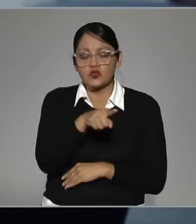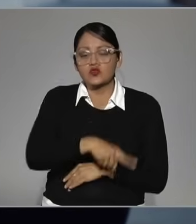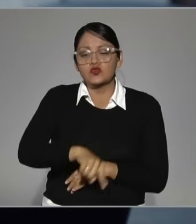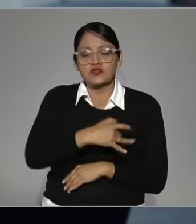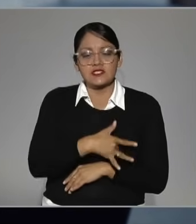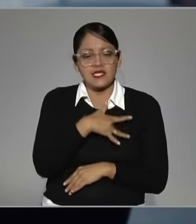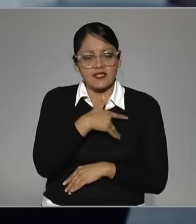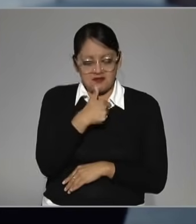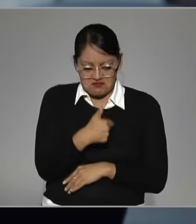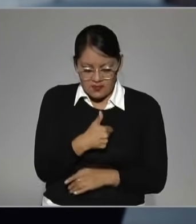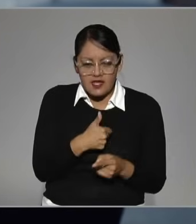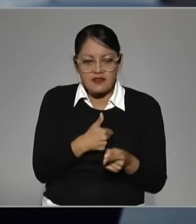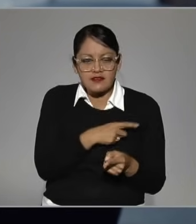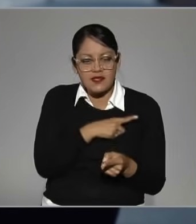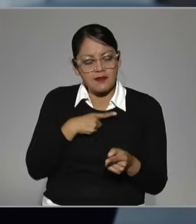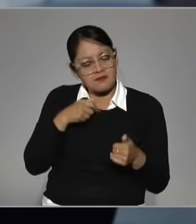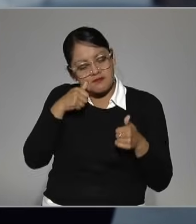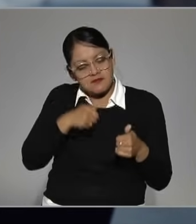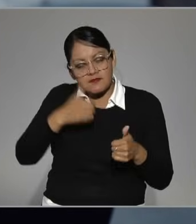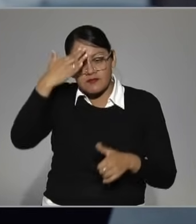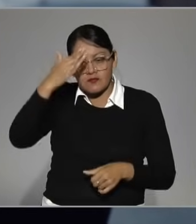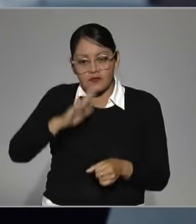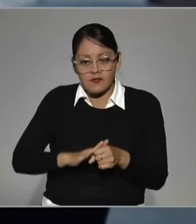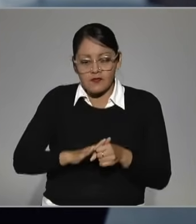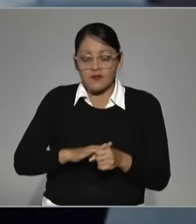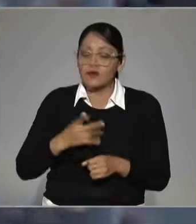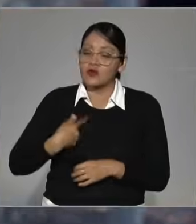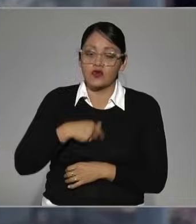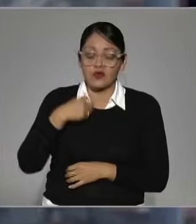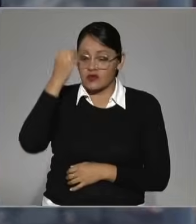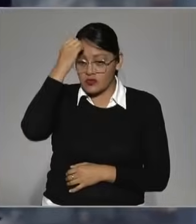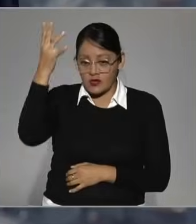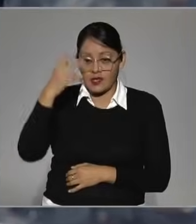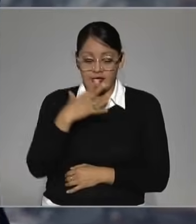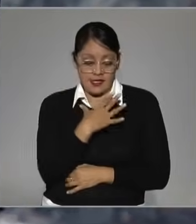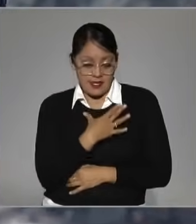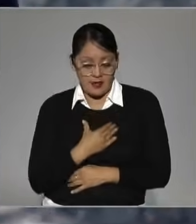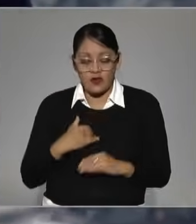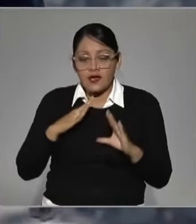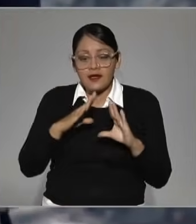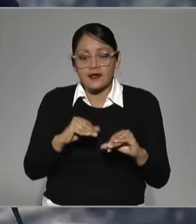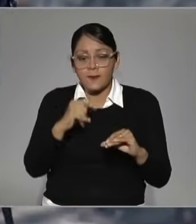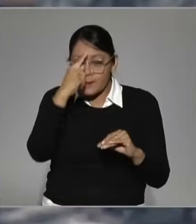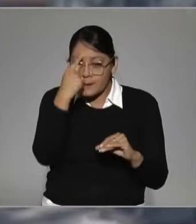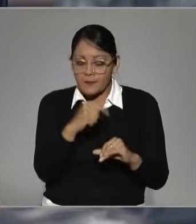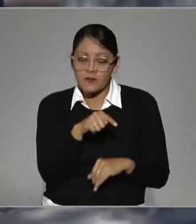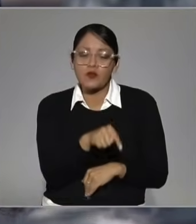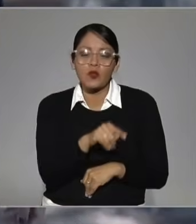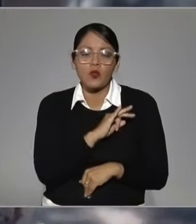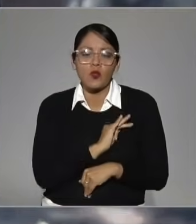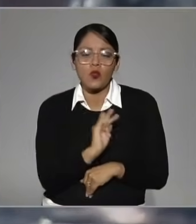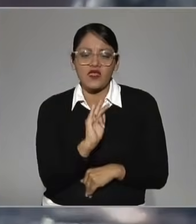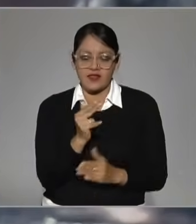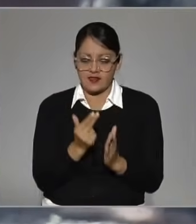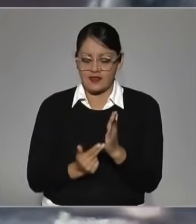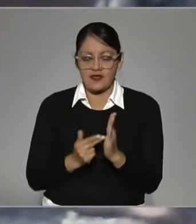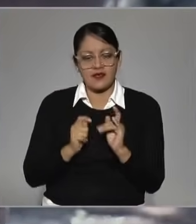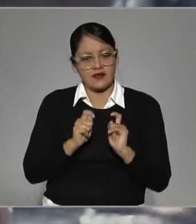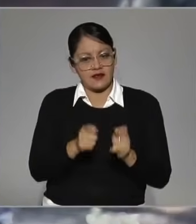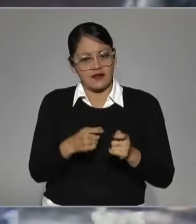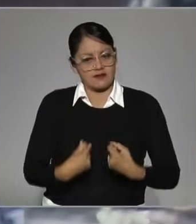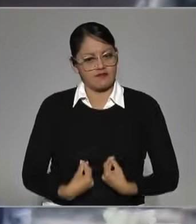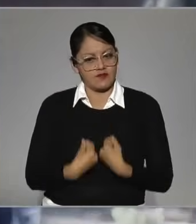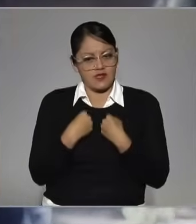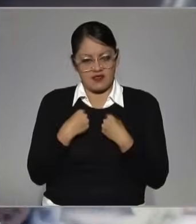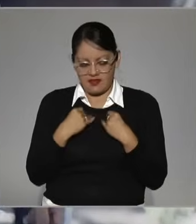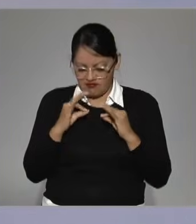ser considerado siempre. Que no se nos olvide que estamos formando a nuestros hijos para que puedan tener las herramientas para vivir